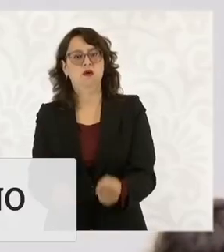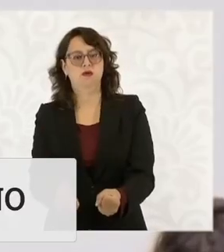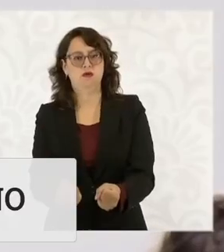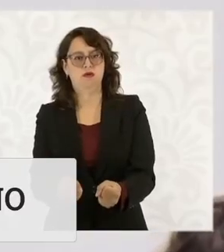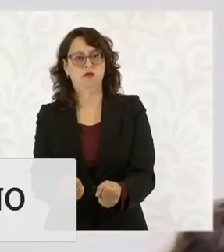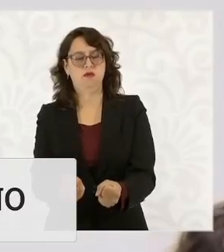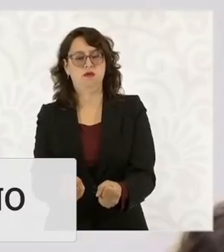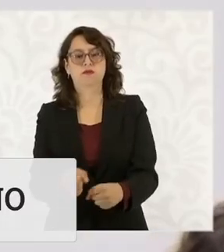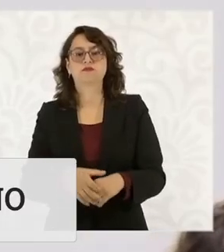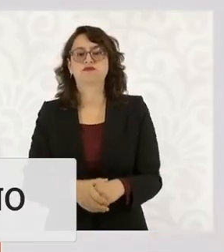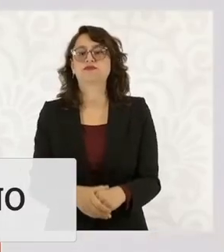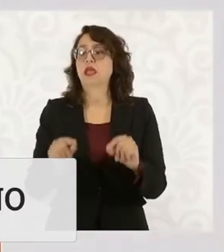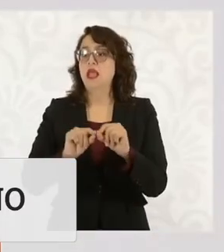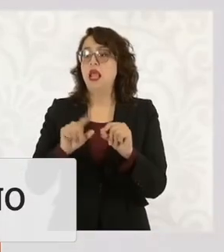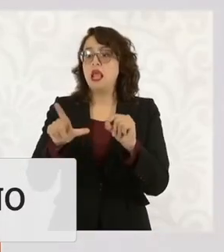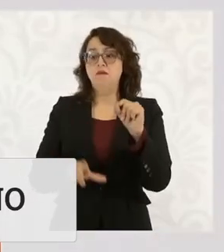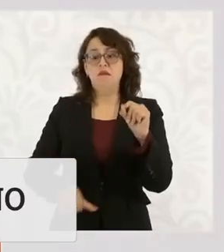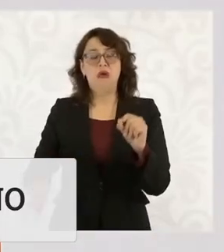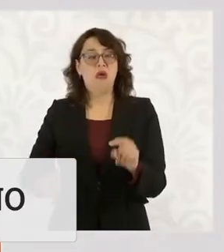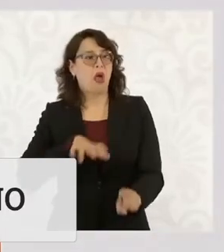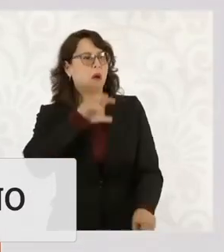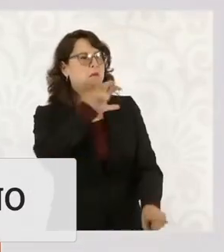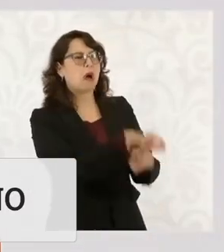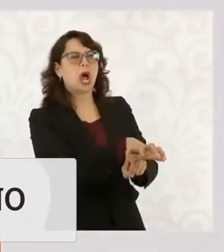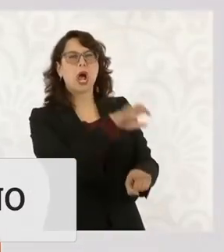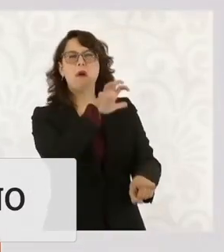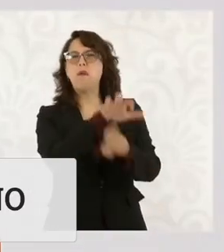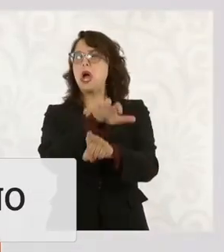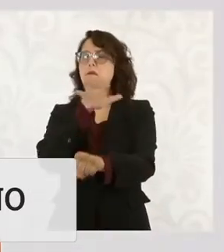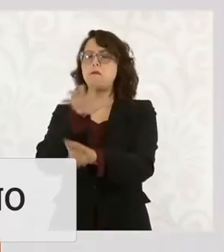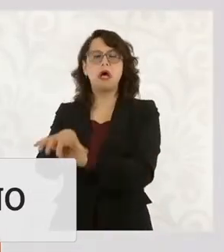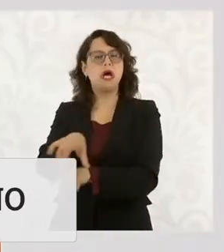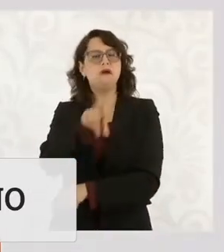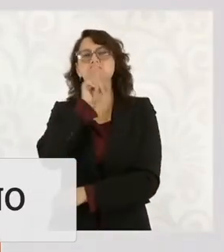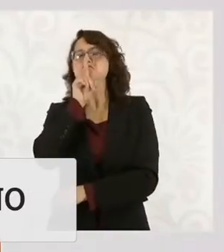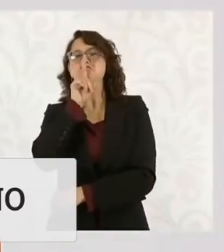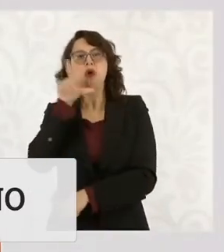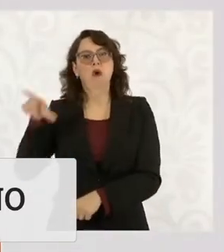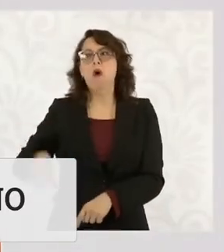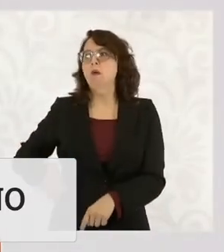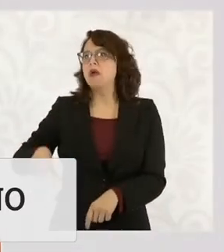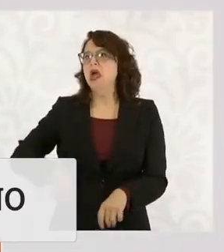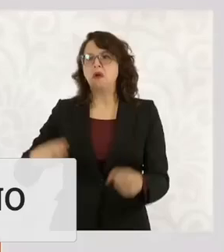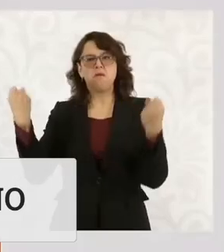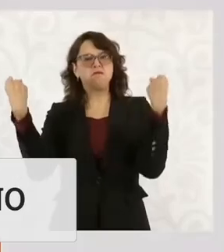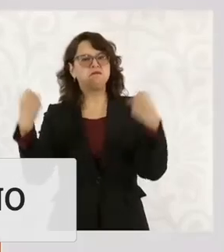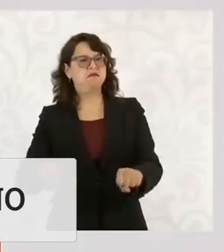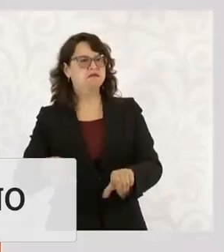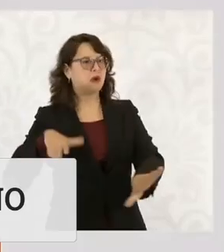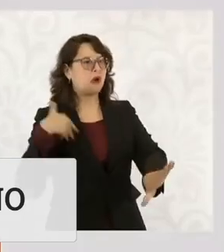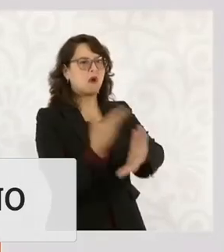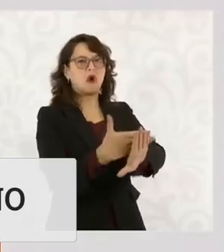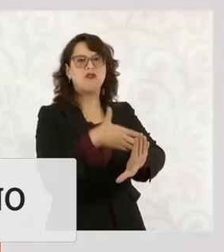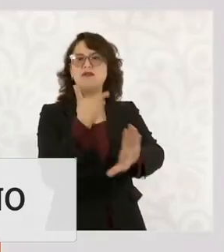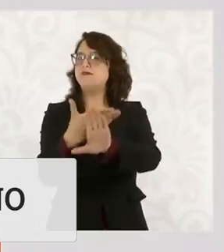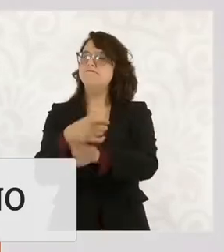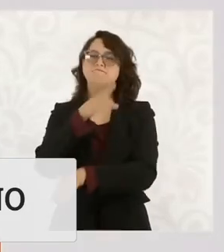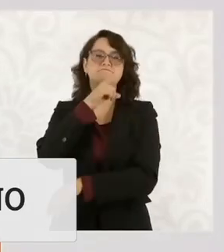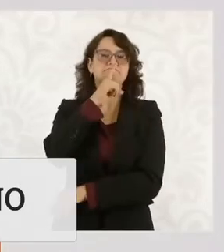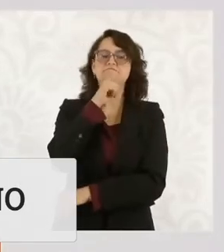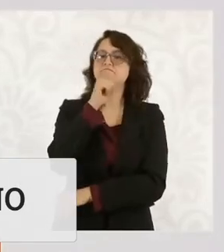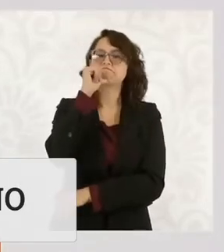En México no se reprime, no se usa la fuerza del Estado en contra del pueblo.